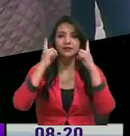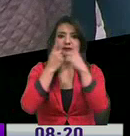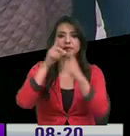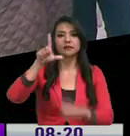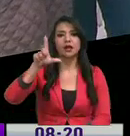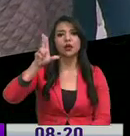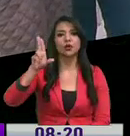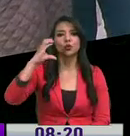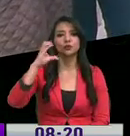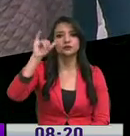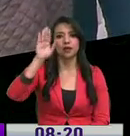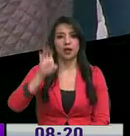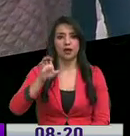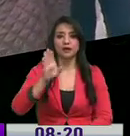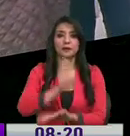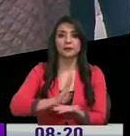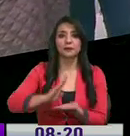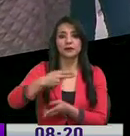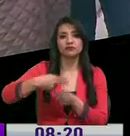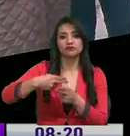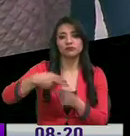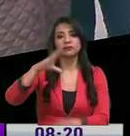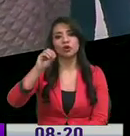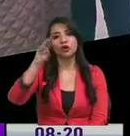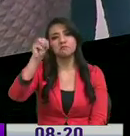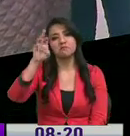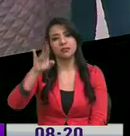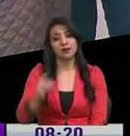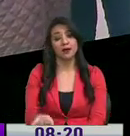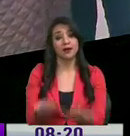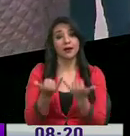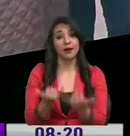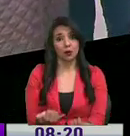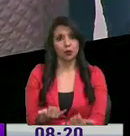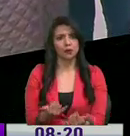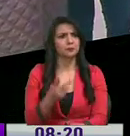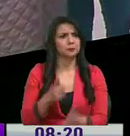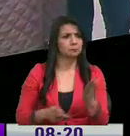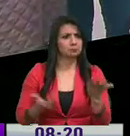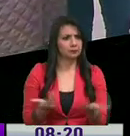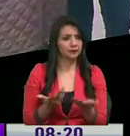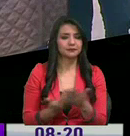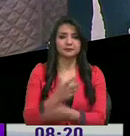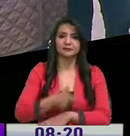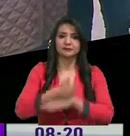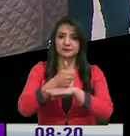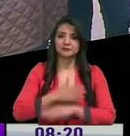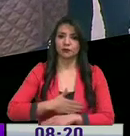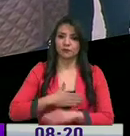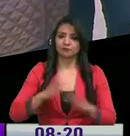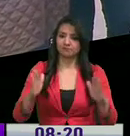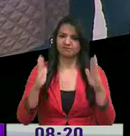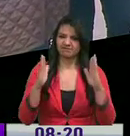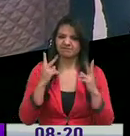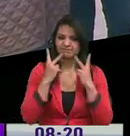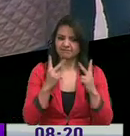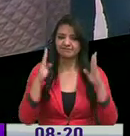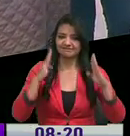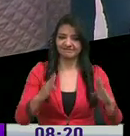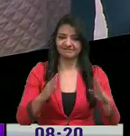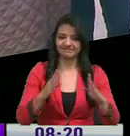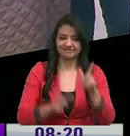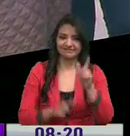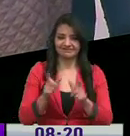pasa a nuestros vecinos. Hoy que estamos con nuevas autoridades, por favor, tienen que estar pendientes para atender a